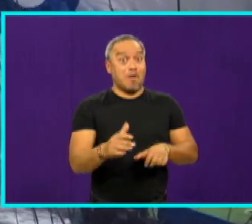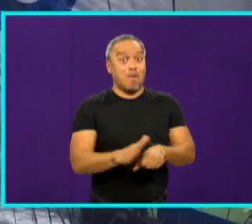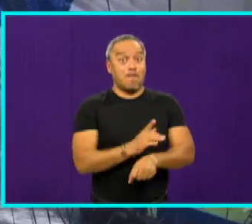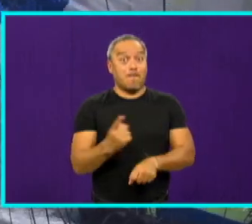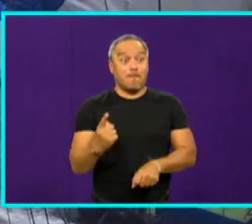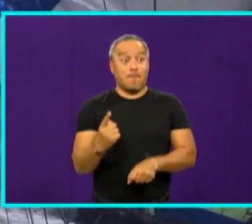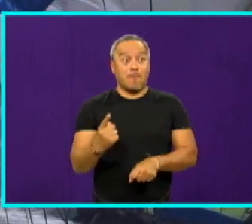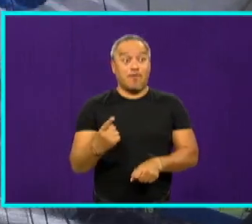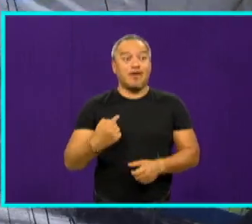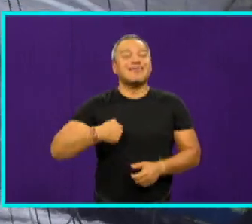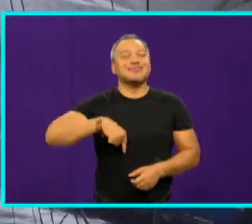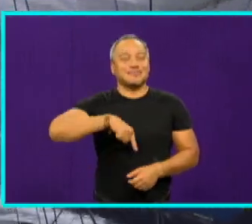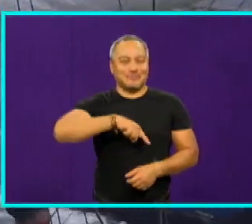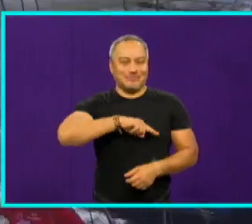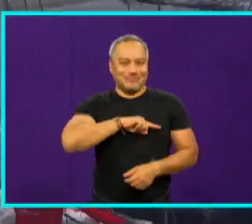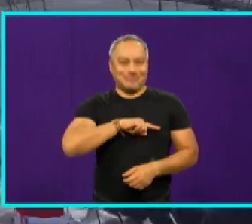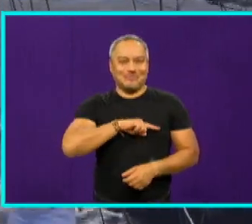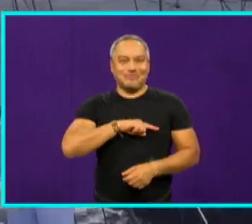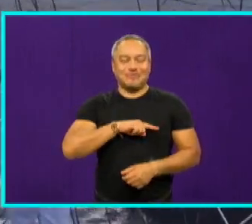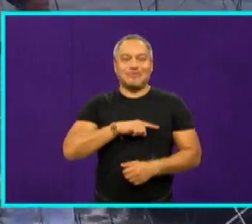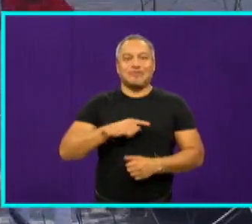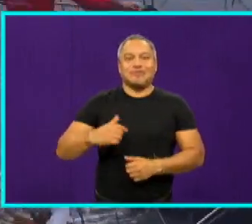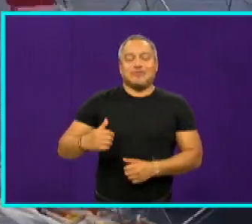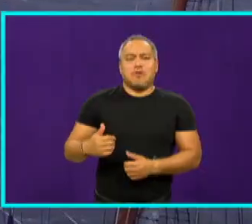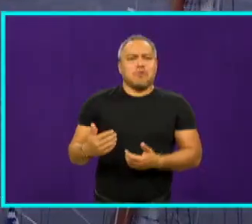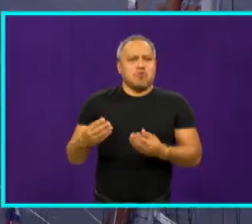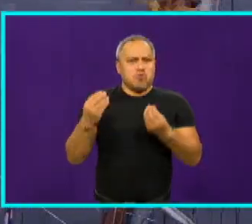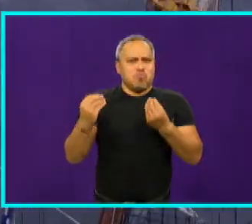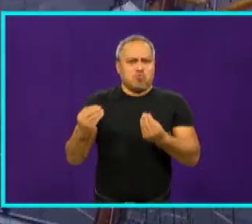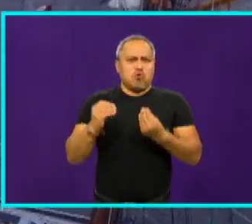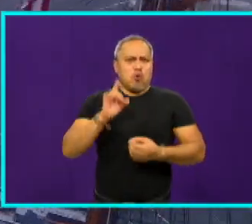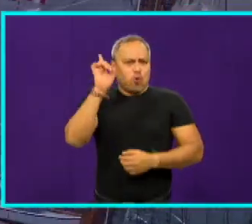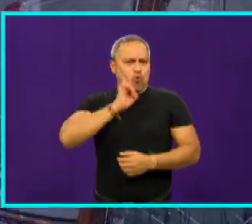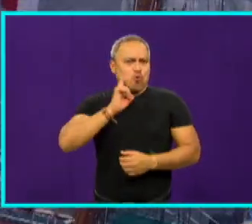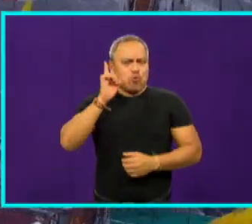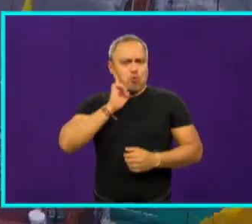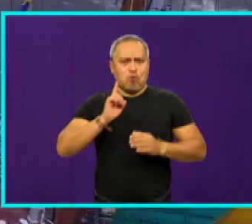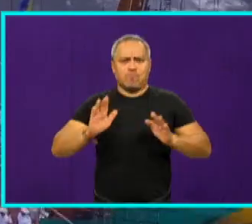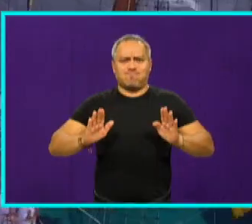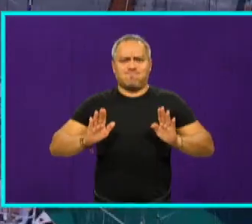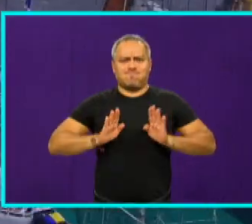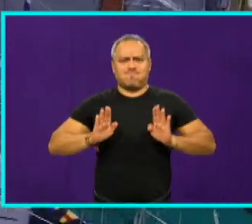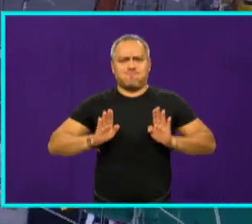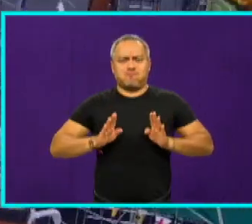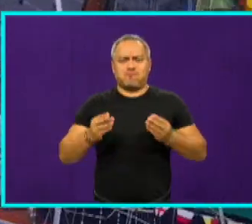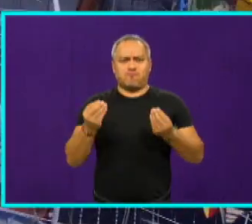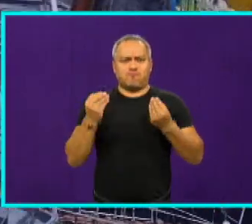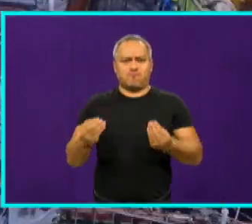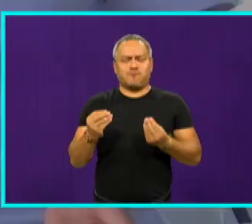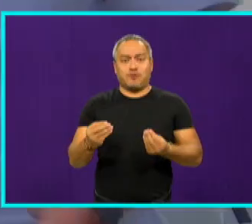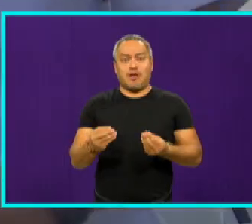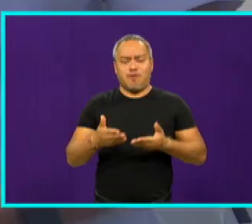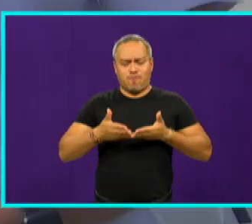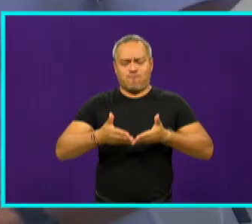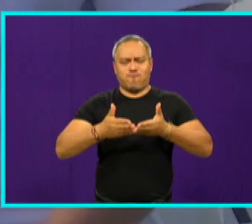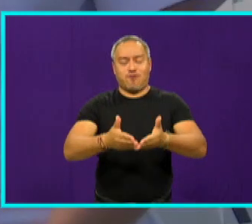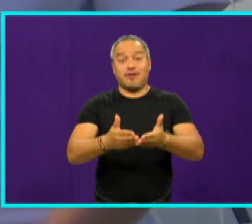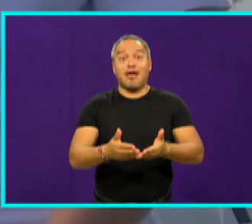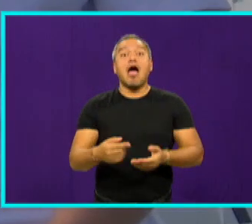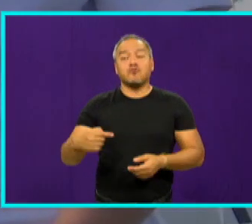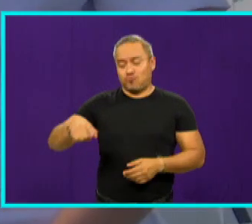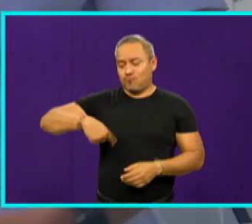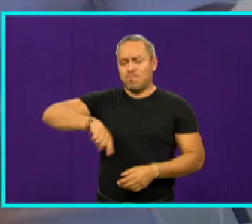armada es muy incluyente y en este momento somos demasiadas femeninas a bordo de la escuela. Siempre damos nuestro mejor esfuerzo y es